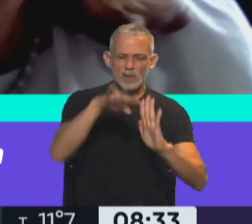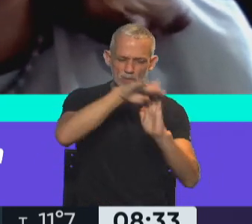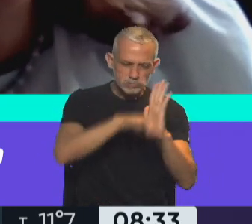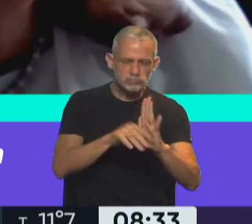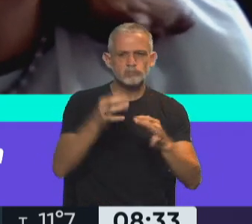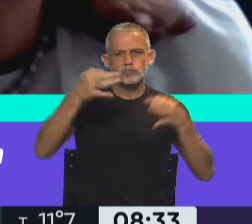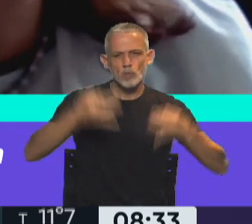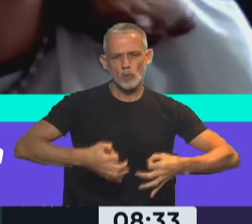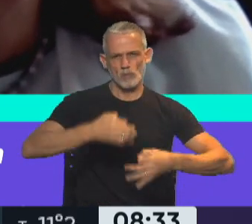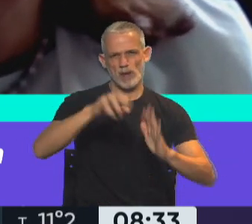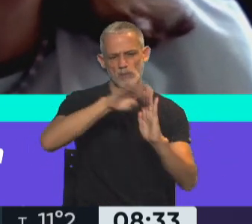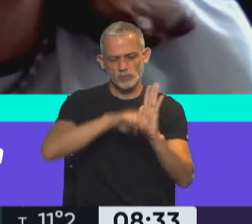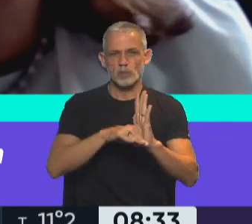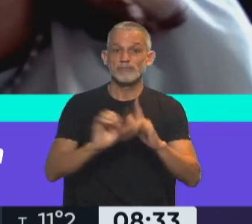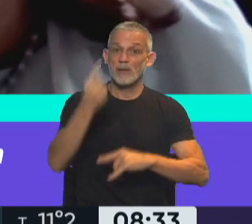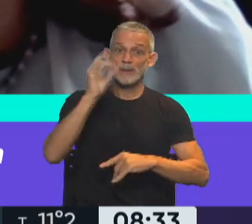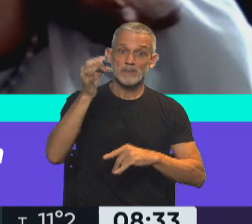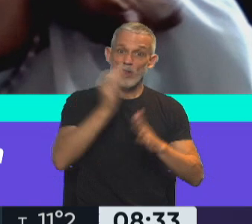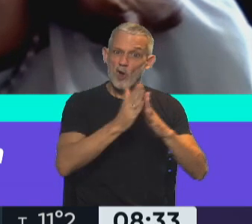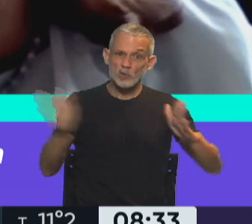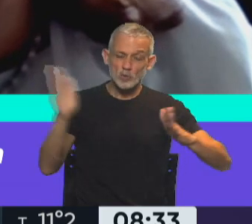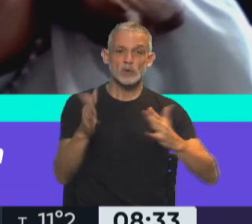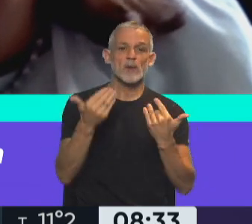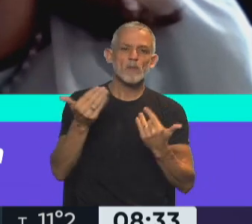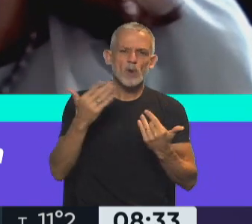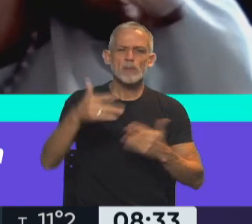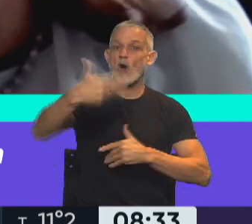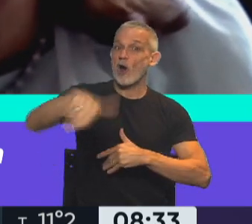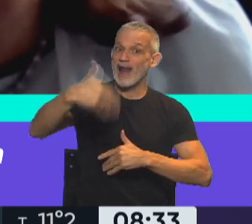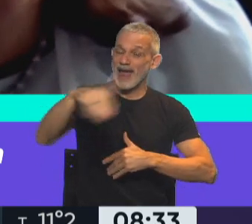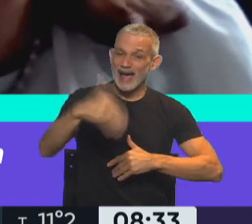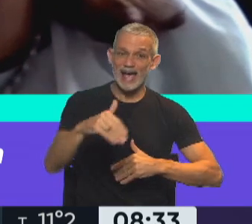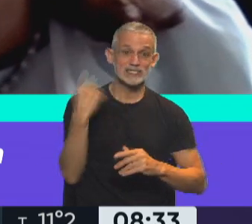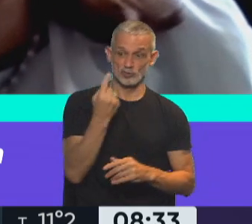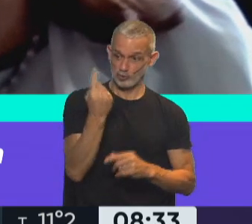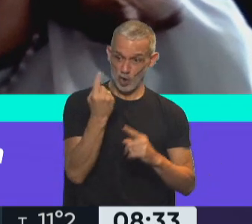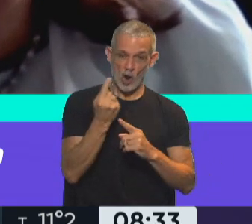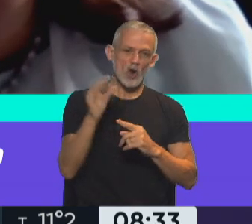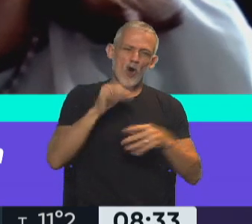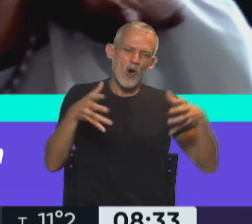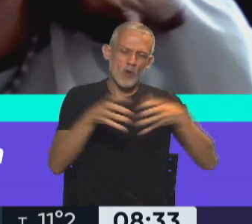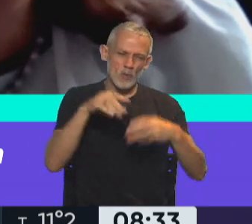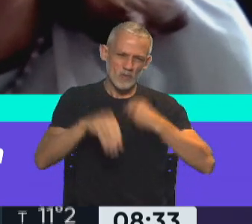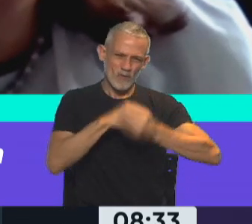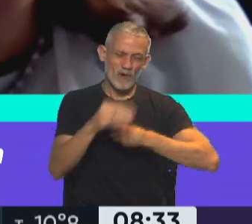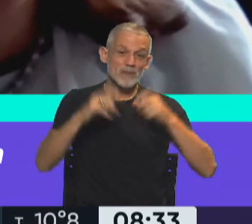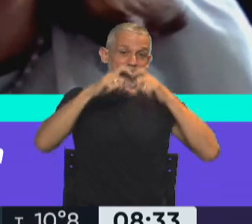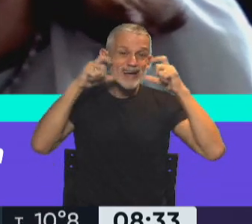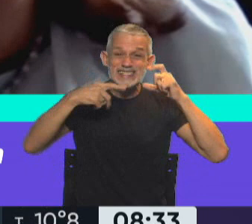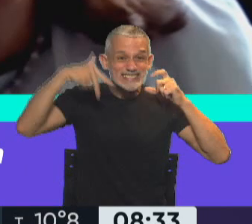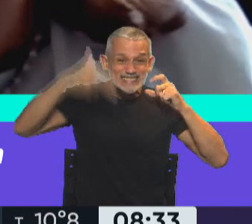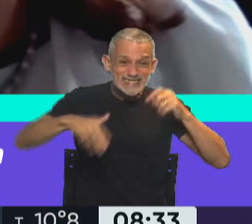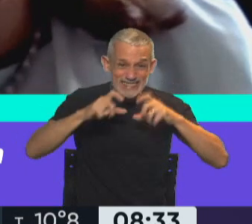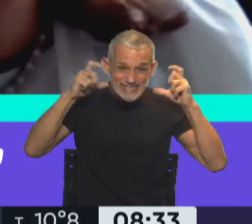protocolos. El hecho de que el 1 de octubre uno pueda estar por la calle solo o en grupo familiar sin barbijo